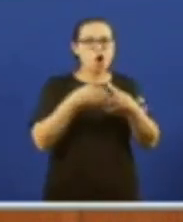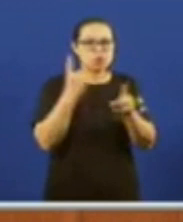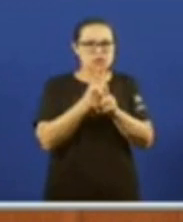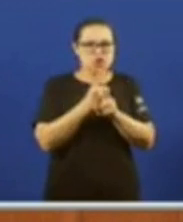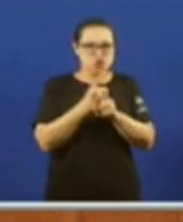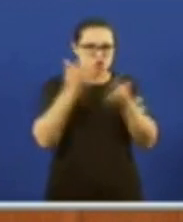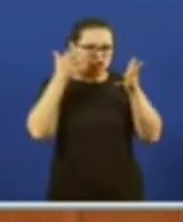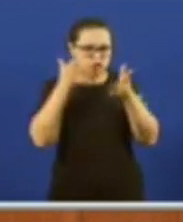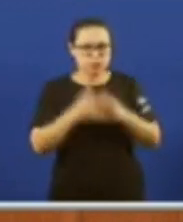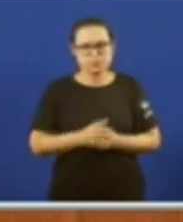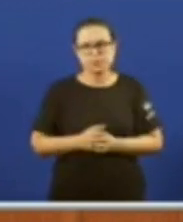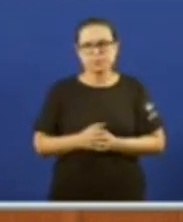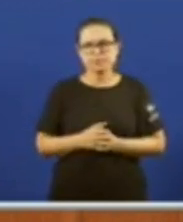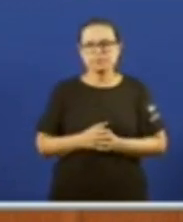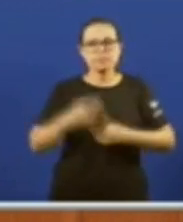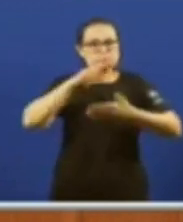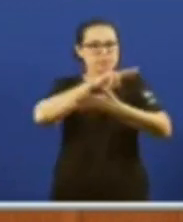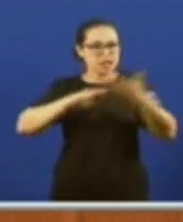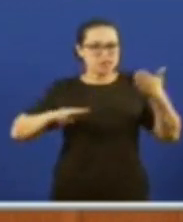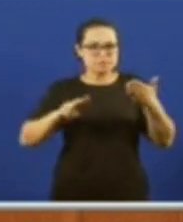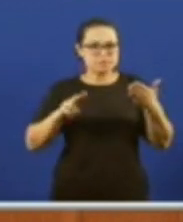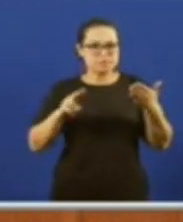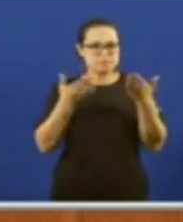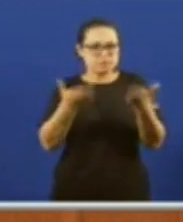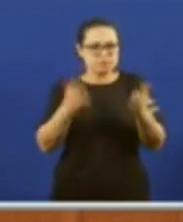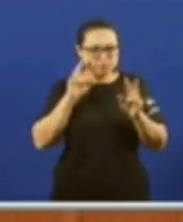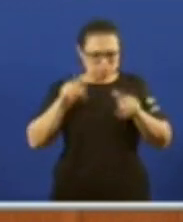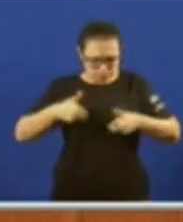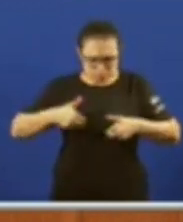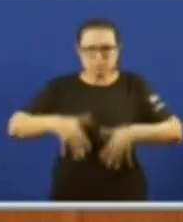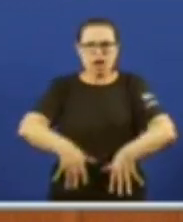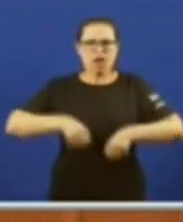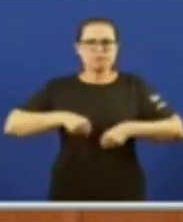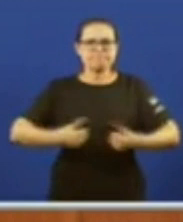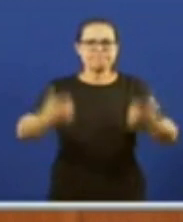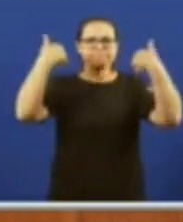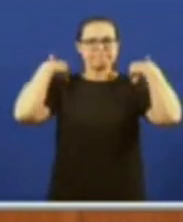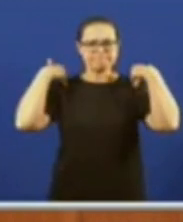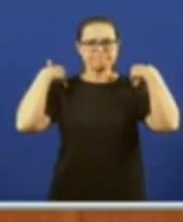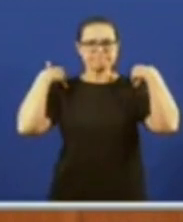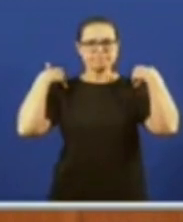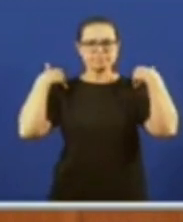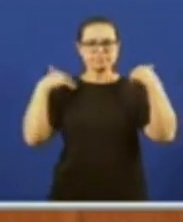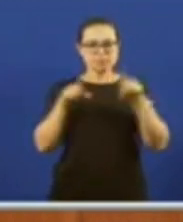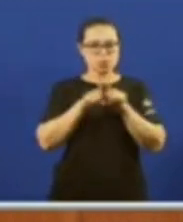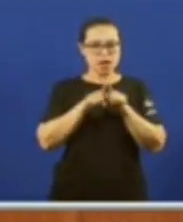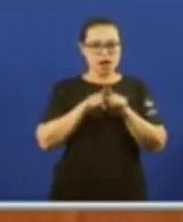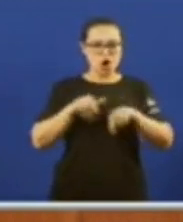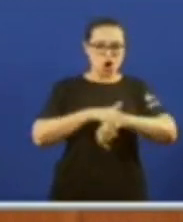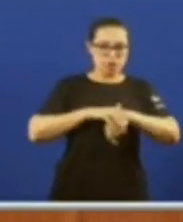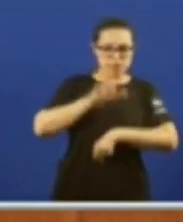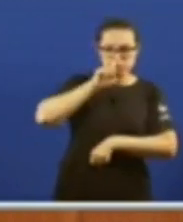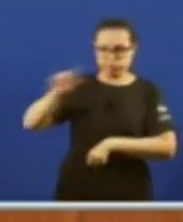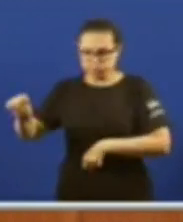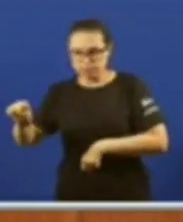repetir. Deamos unha lección a este país, asumamos as nosas responsabilidades. Non podemos marchar de aquí como entramos,